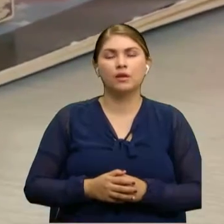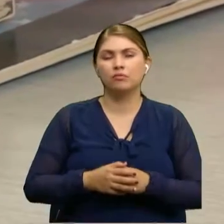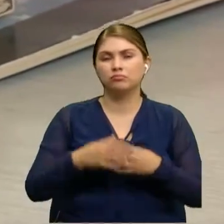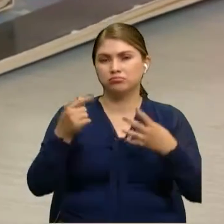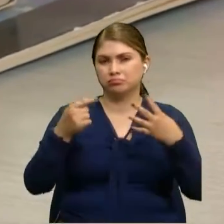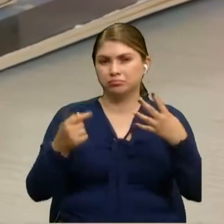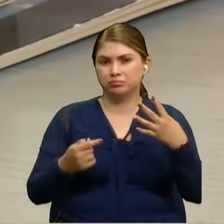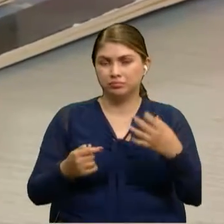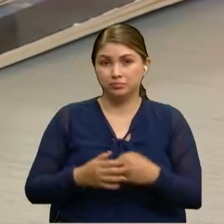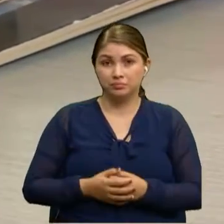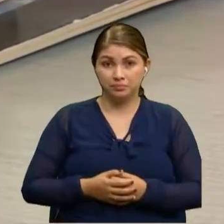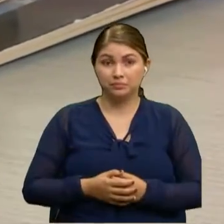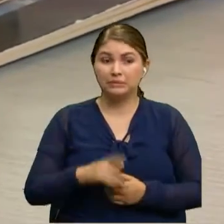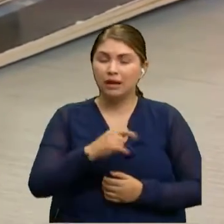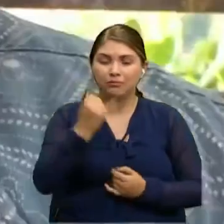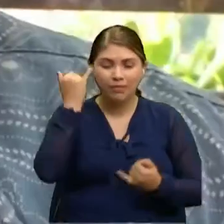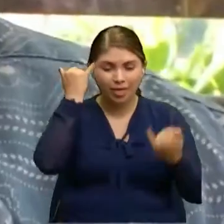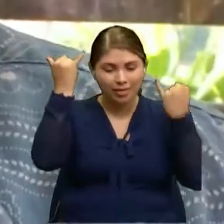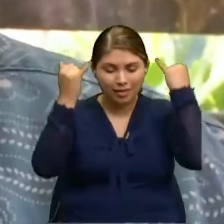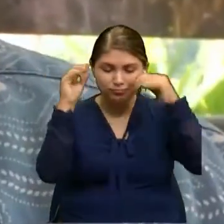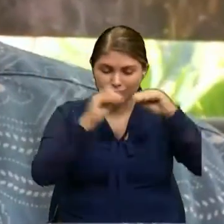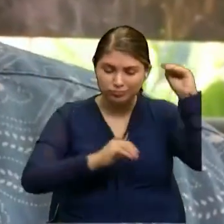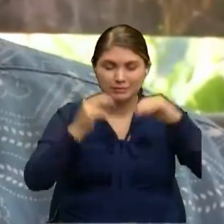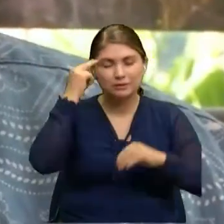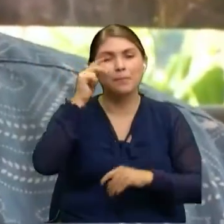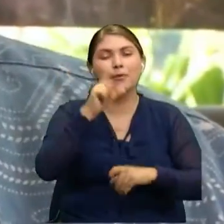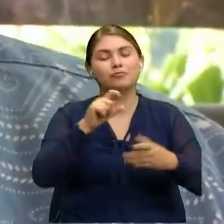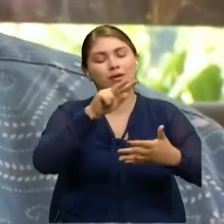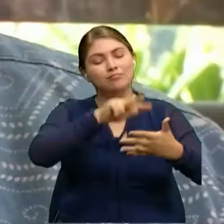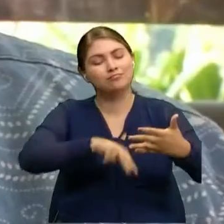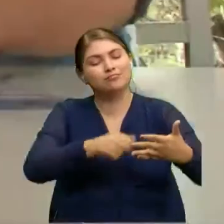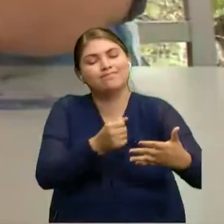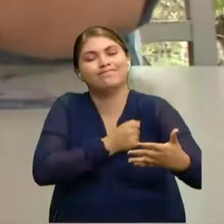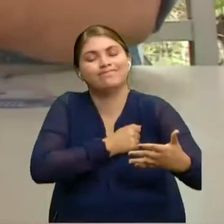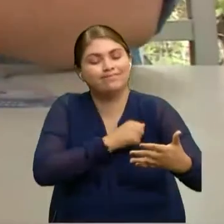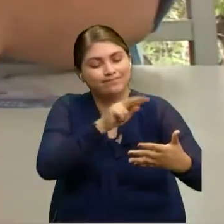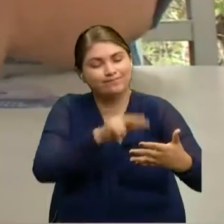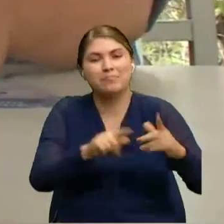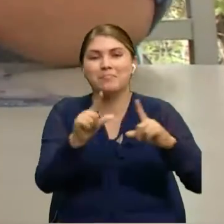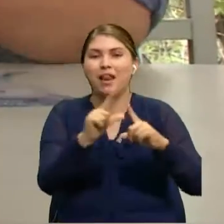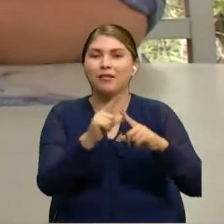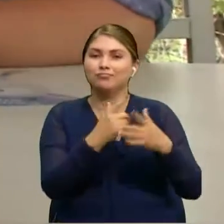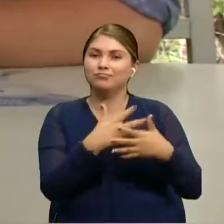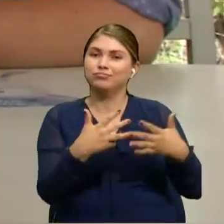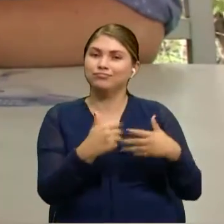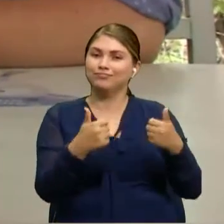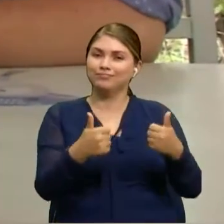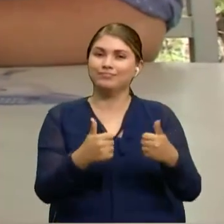Morales. No deja de crear historias para el deleite de los amantes de las buenas palabras.